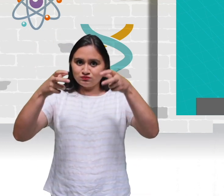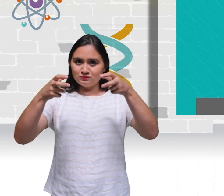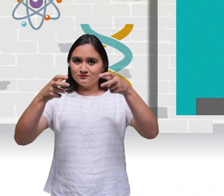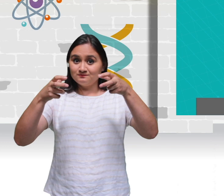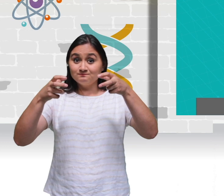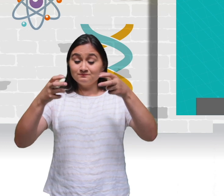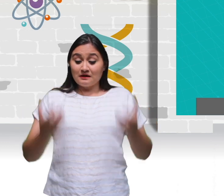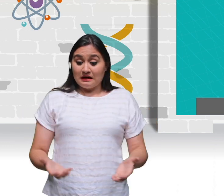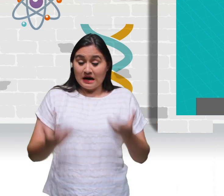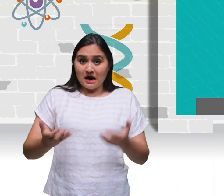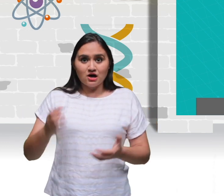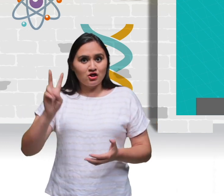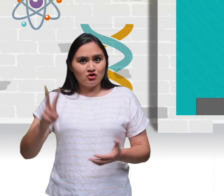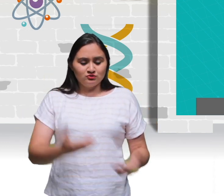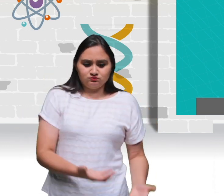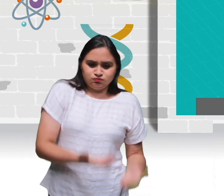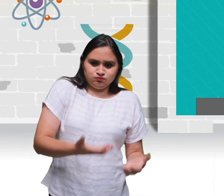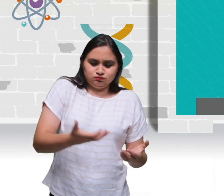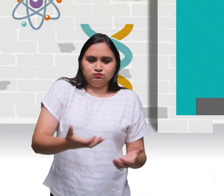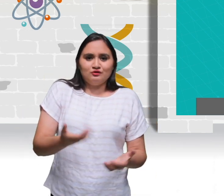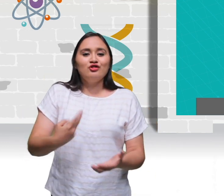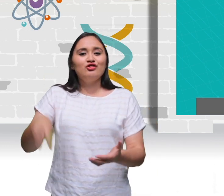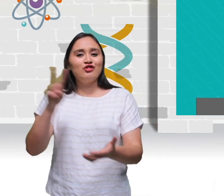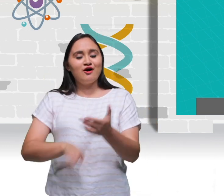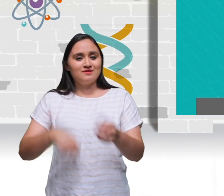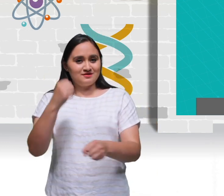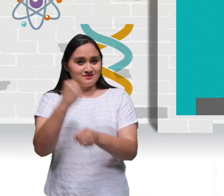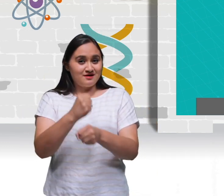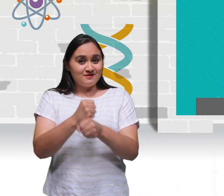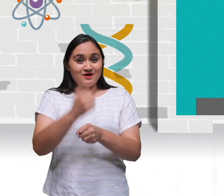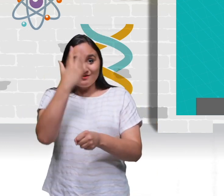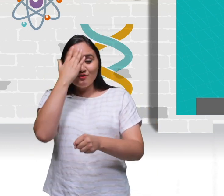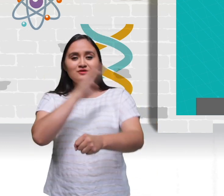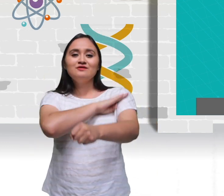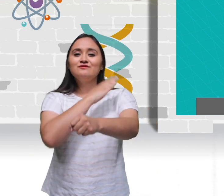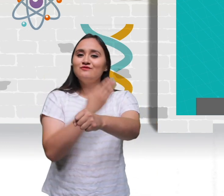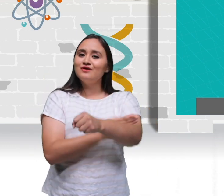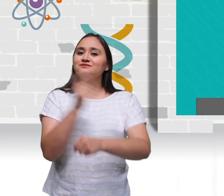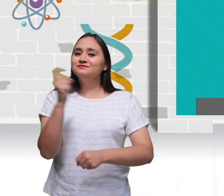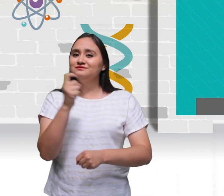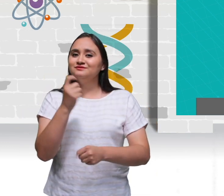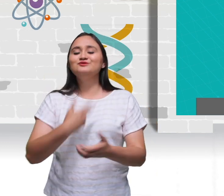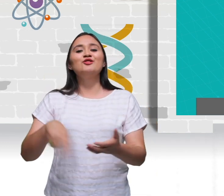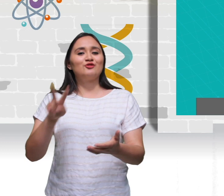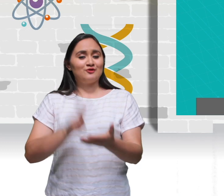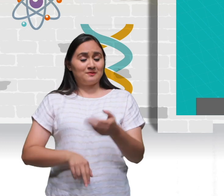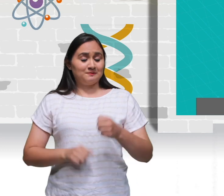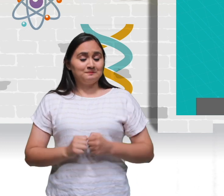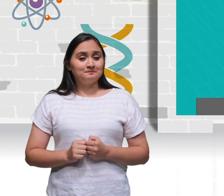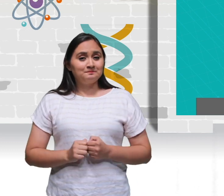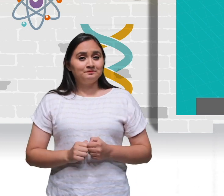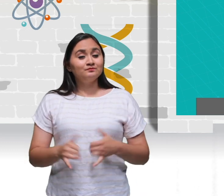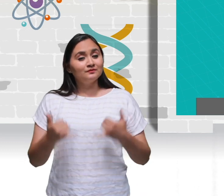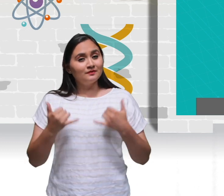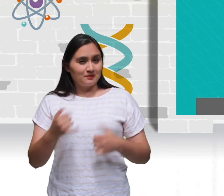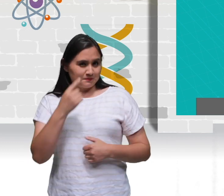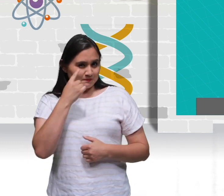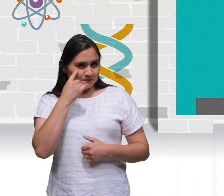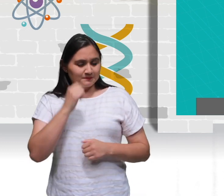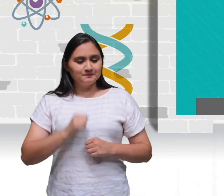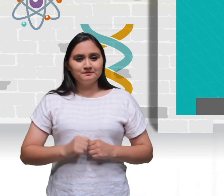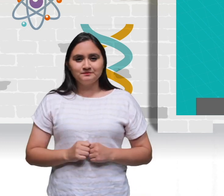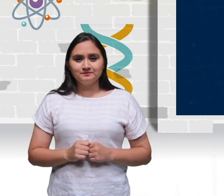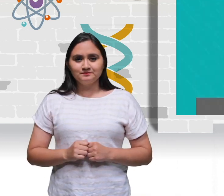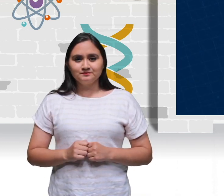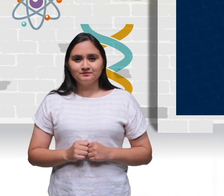2 cargas, hacemos el doble de trabajo porque la fuerza necesaria para subir es el doble también. Ahora analicemos